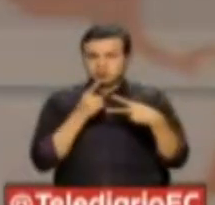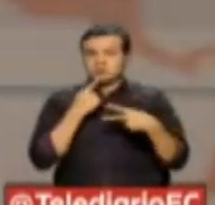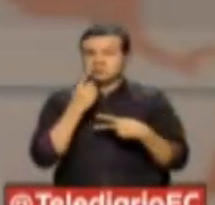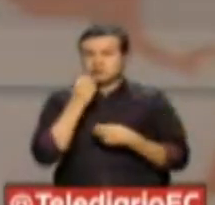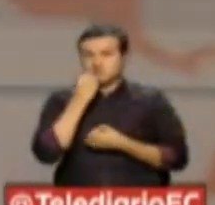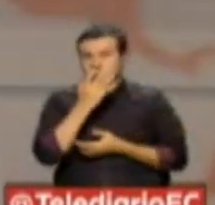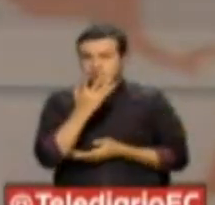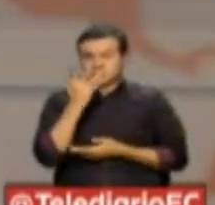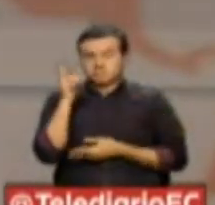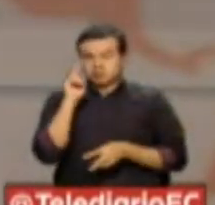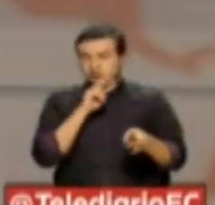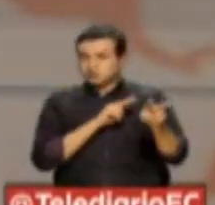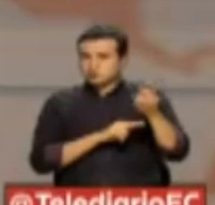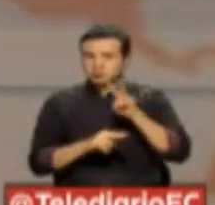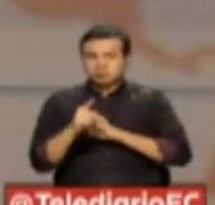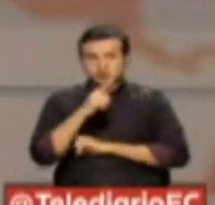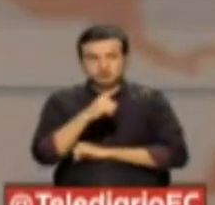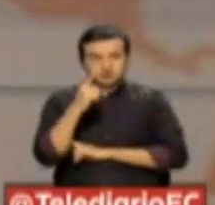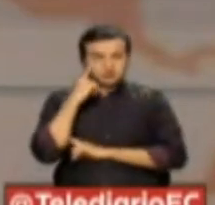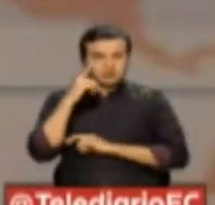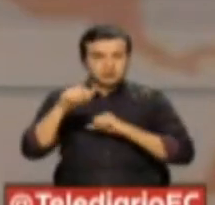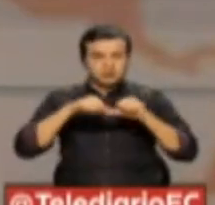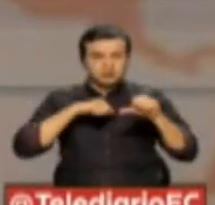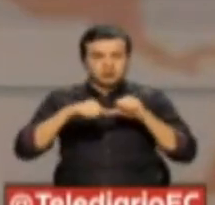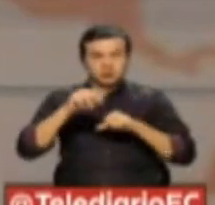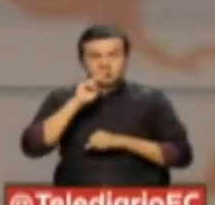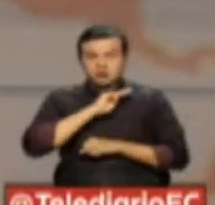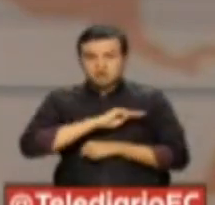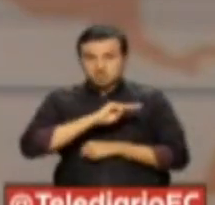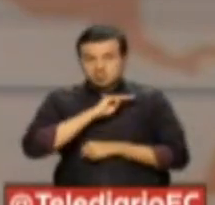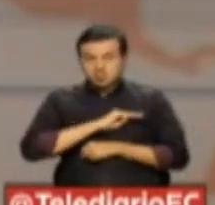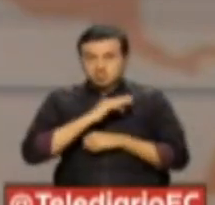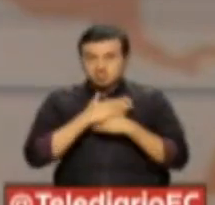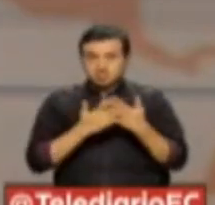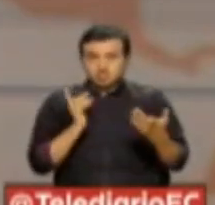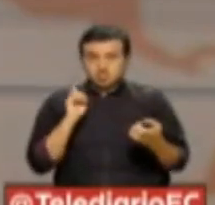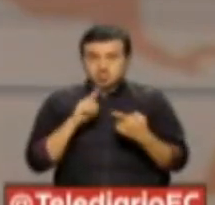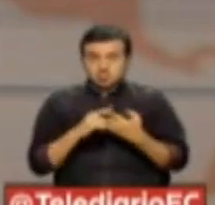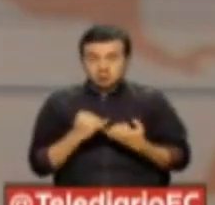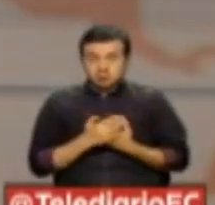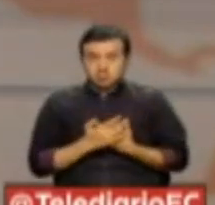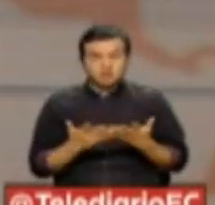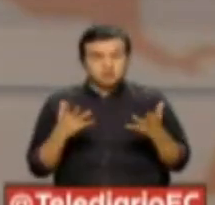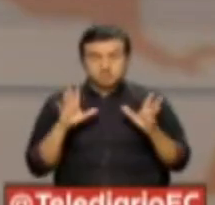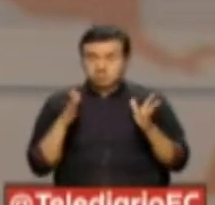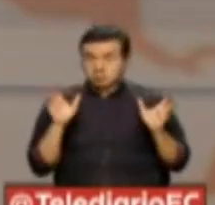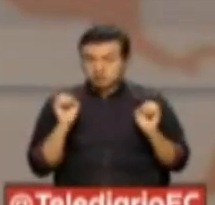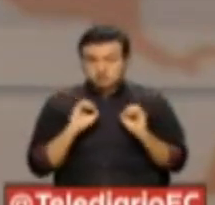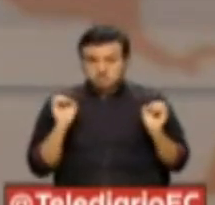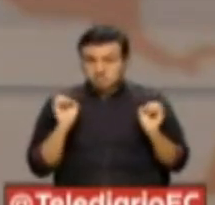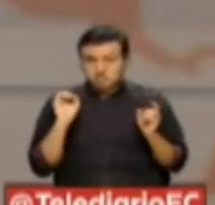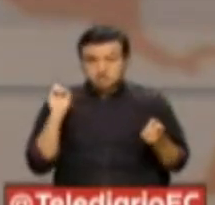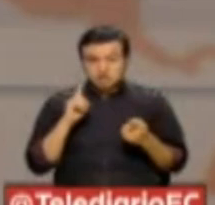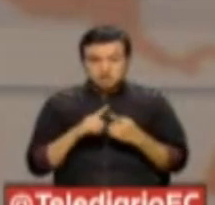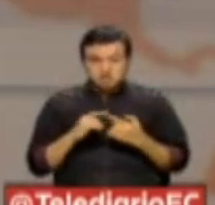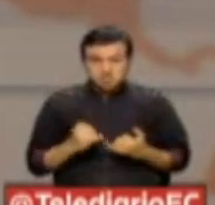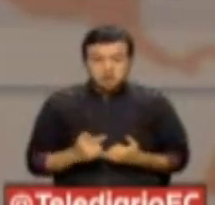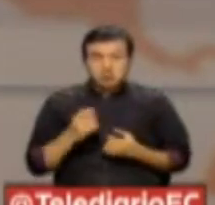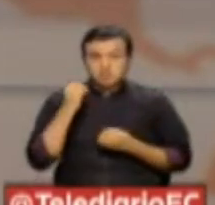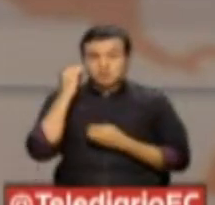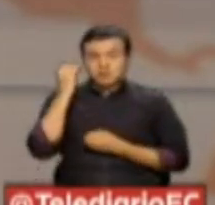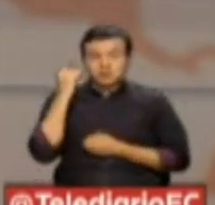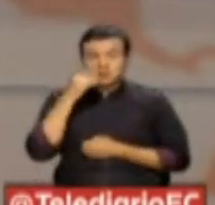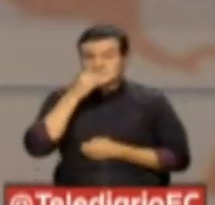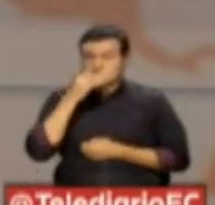se haga este estudio de parte de la administración municipal cosa que hasta la fecha no se ha hecho y no hemos tenido una información